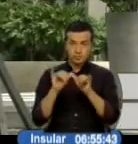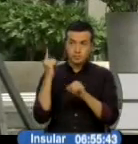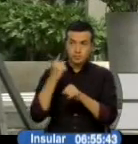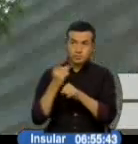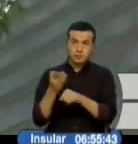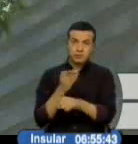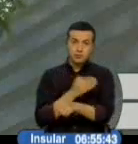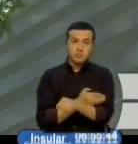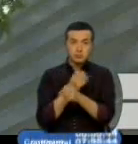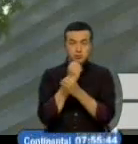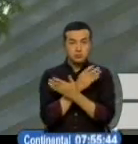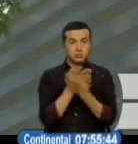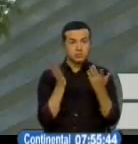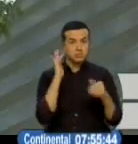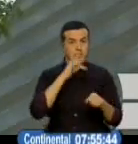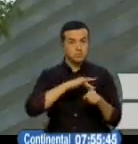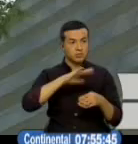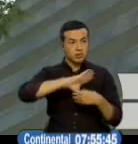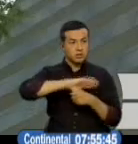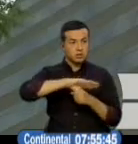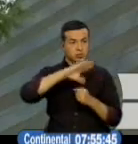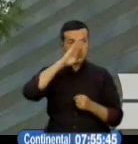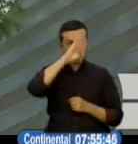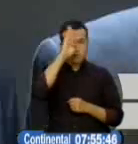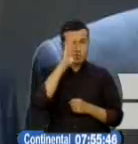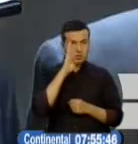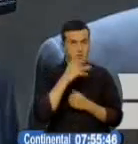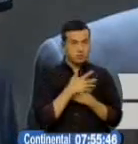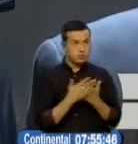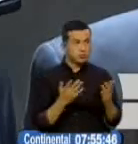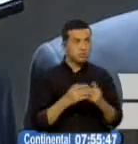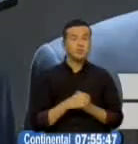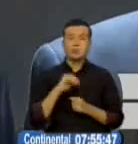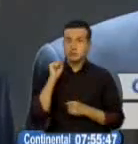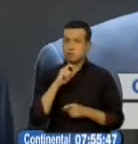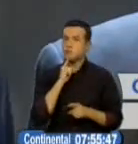antes incluso había mantenido una cita con el embajador brasileño en nuestro país. Sí, nos